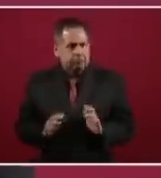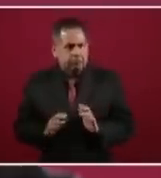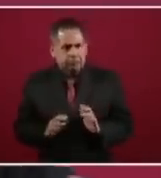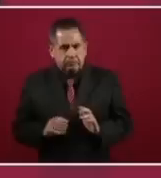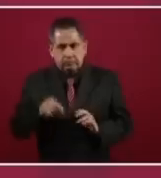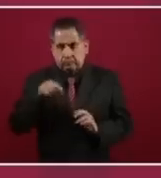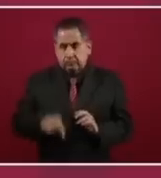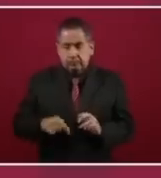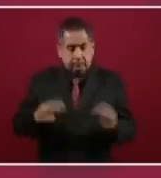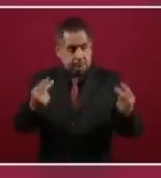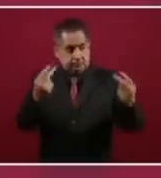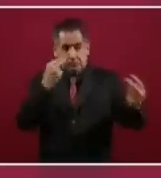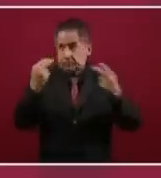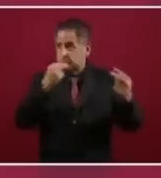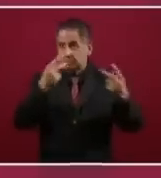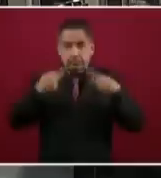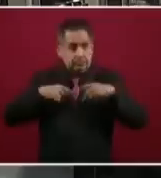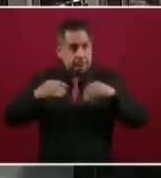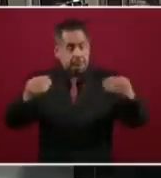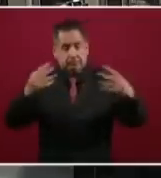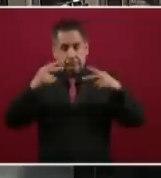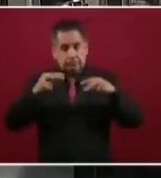pues aquí nos ven muchos,